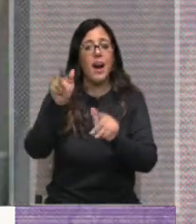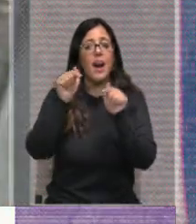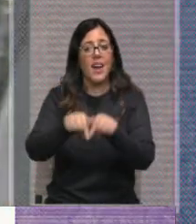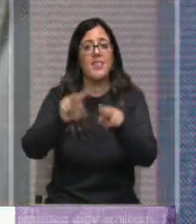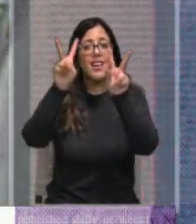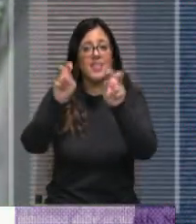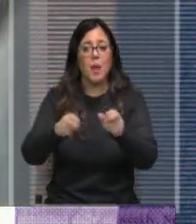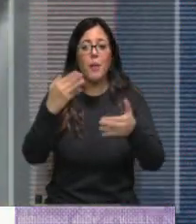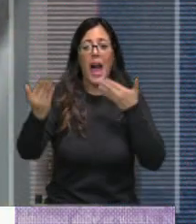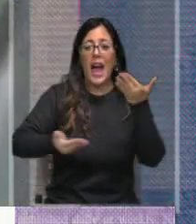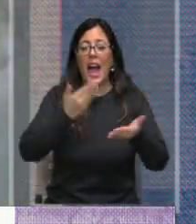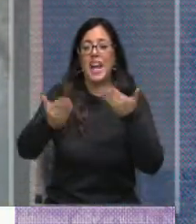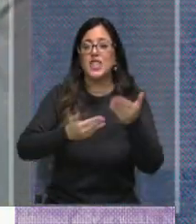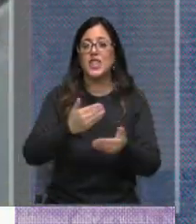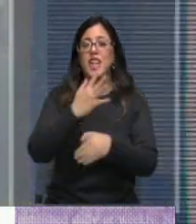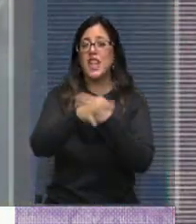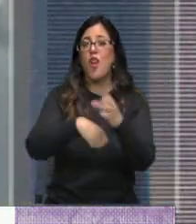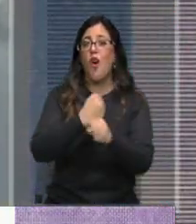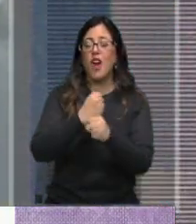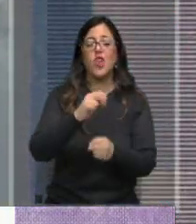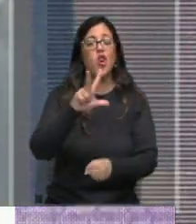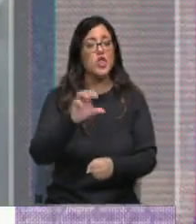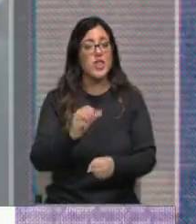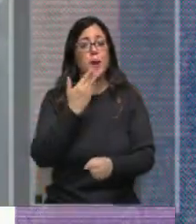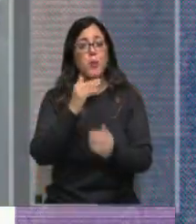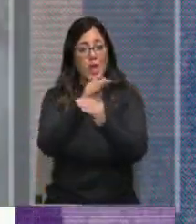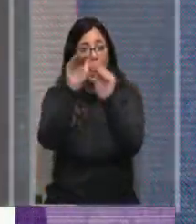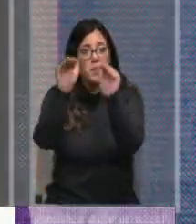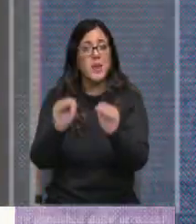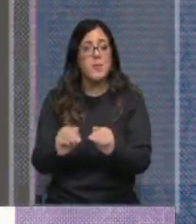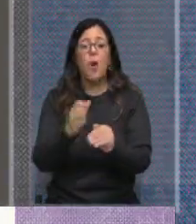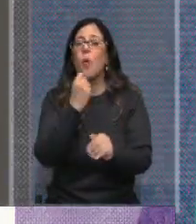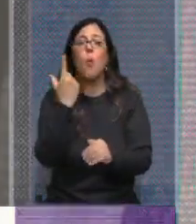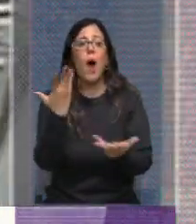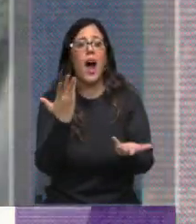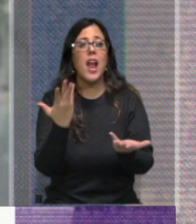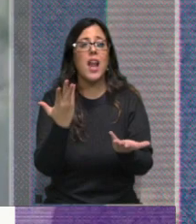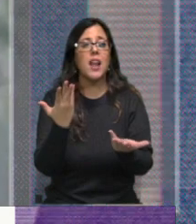clásico ochentero, porque en la misma época surge...